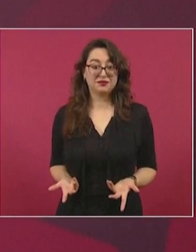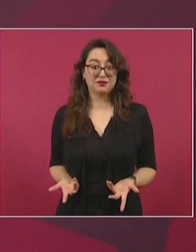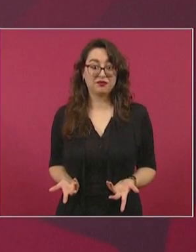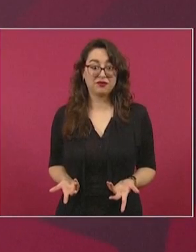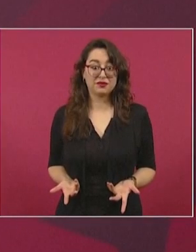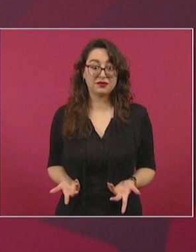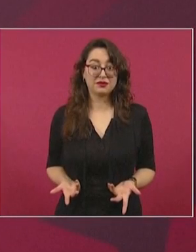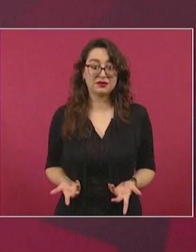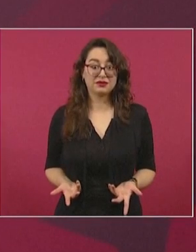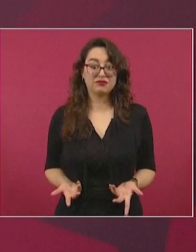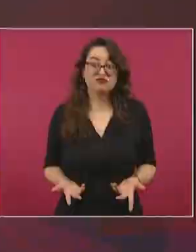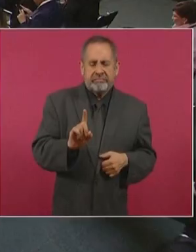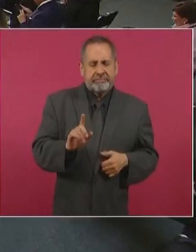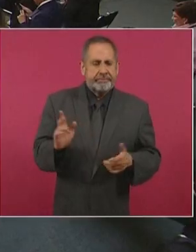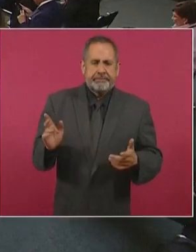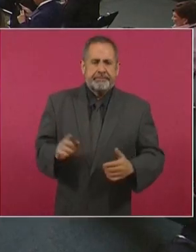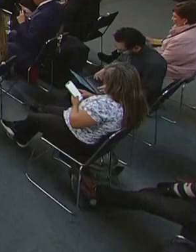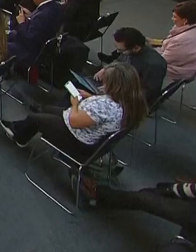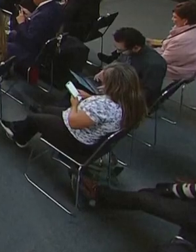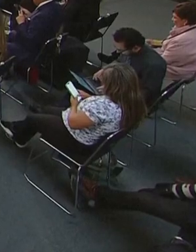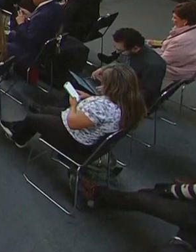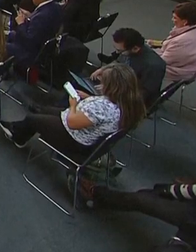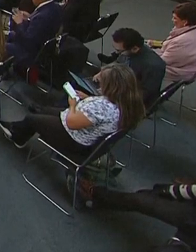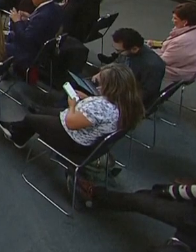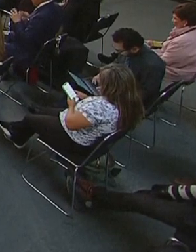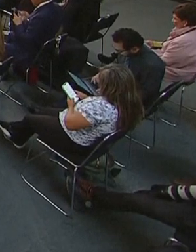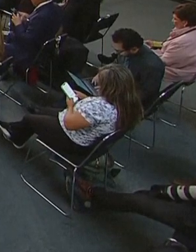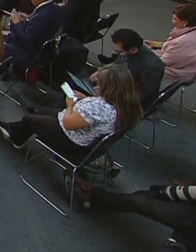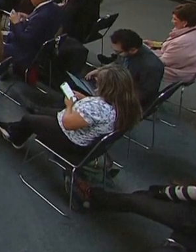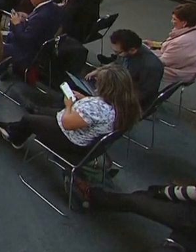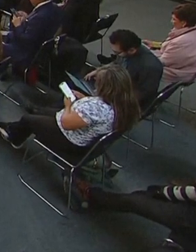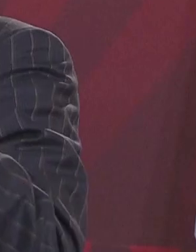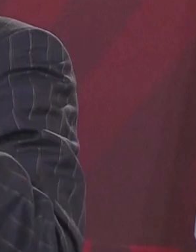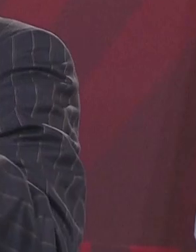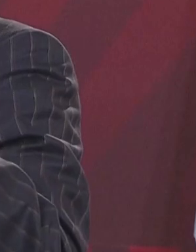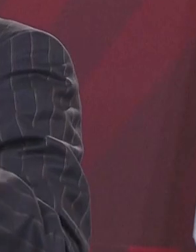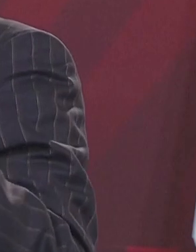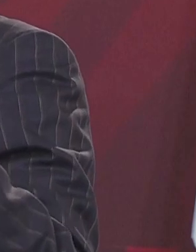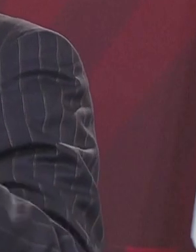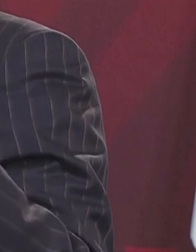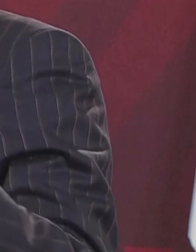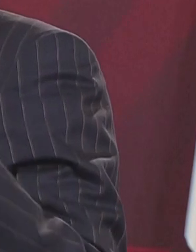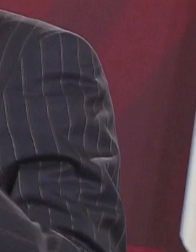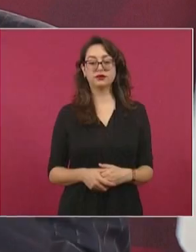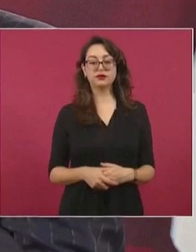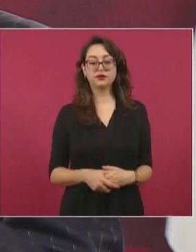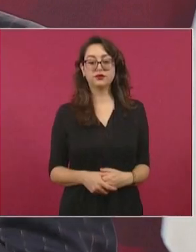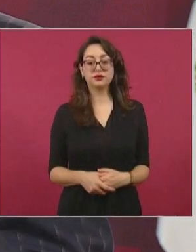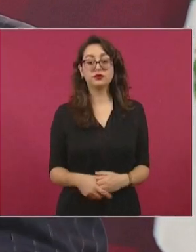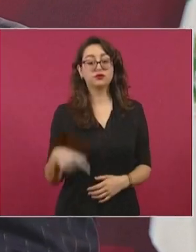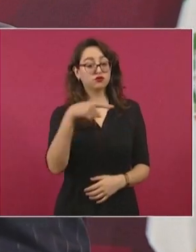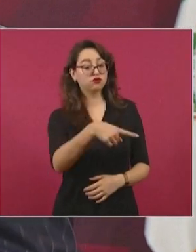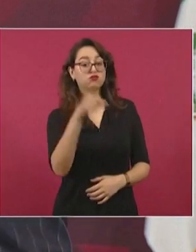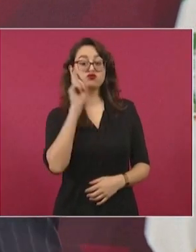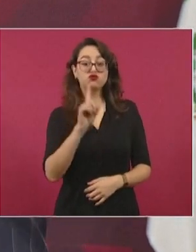expulsó a nuestro embajador López Obrador dijo que estaría dispuesto a entregar la presidencia de la alianza del Pacífico